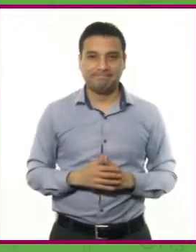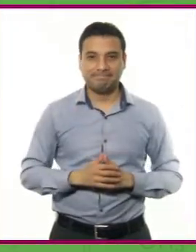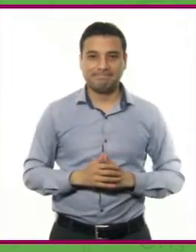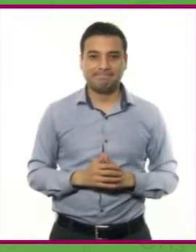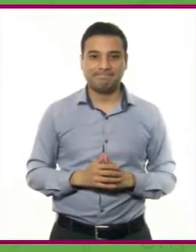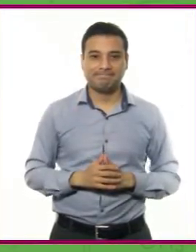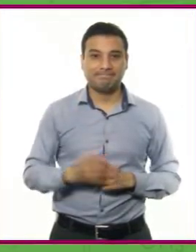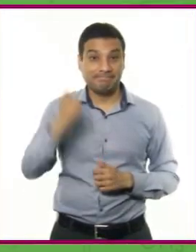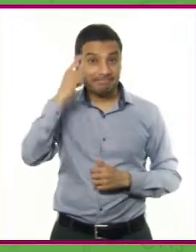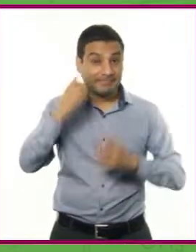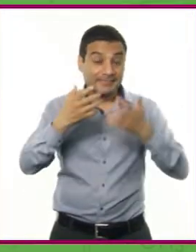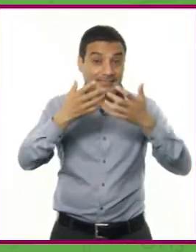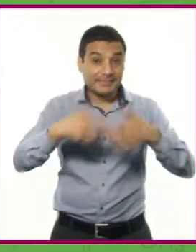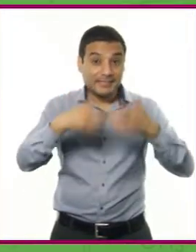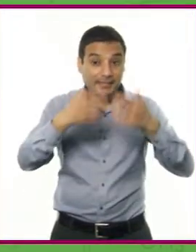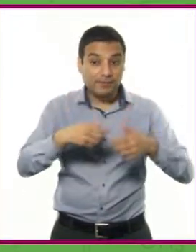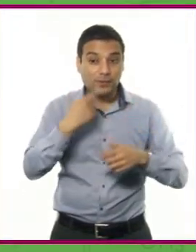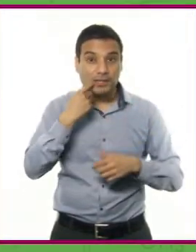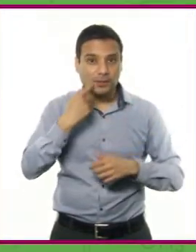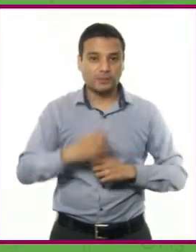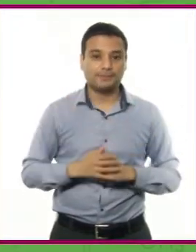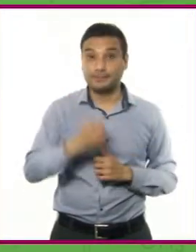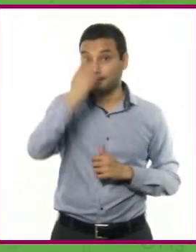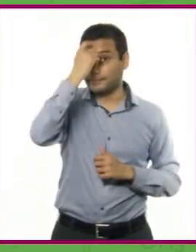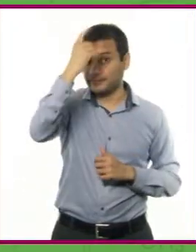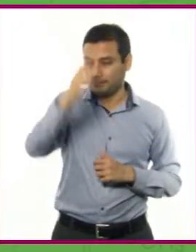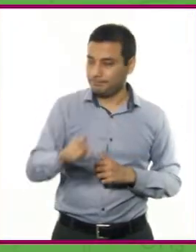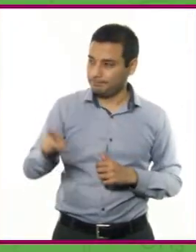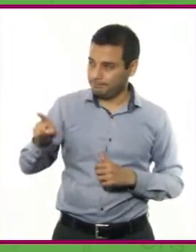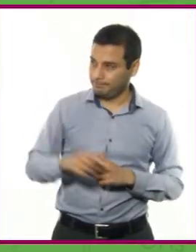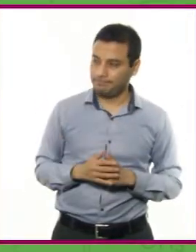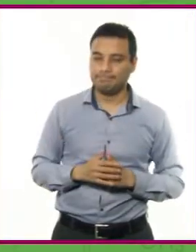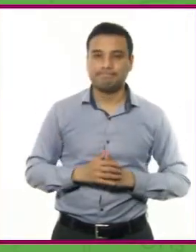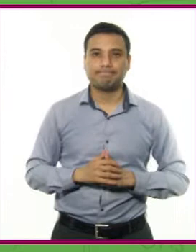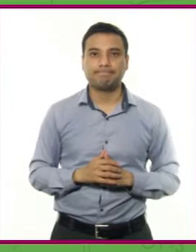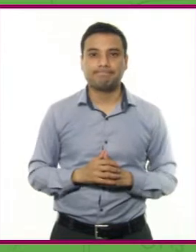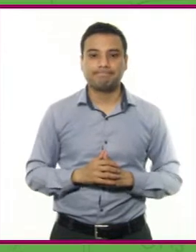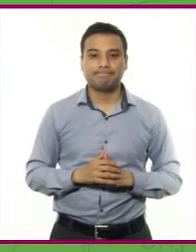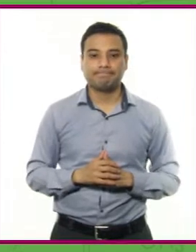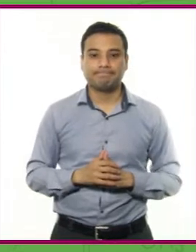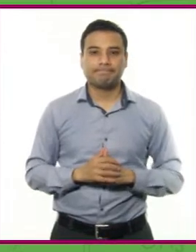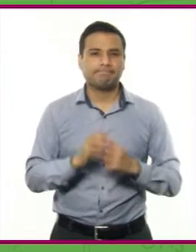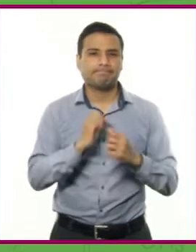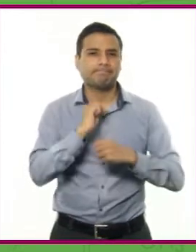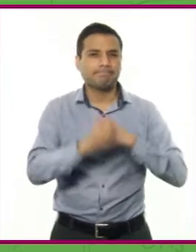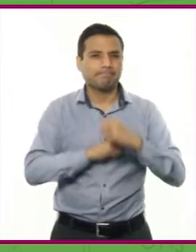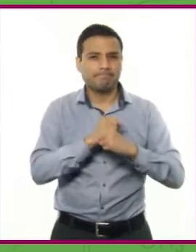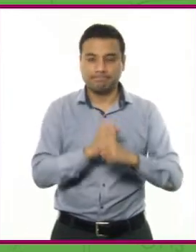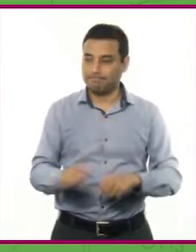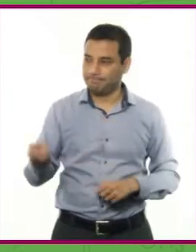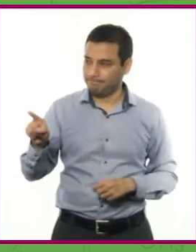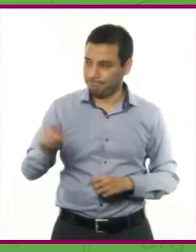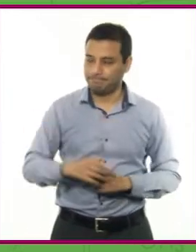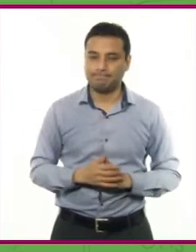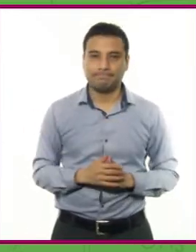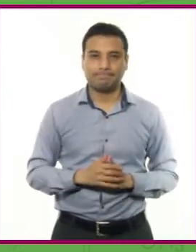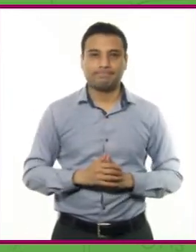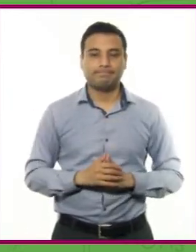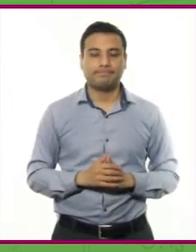El cerebro adicto, por Verónica Guerrero Modelet. Año de publicación,